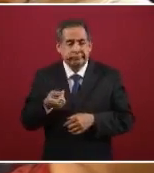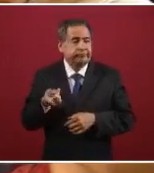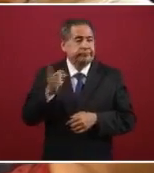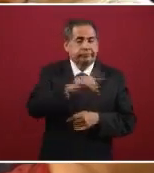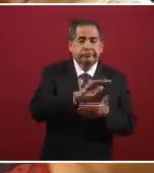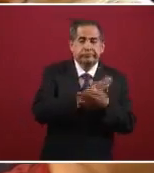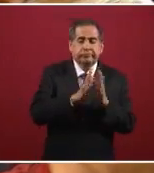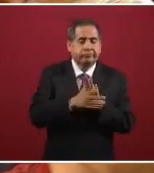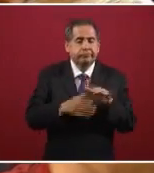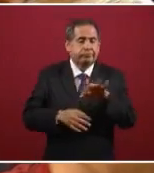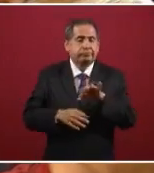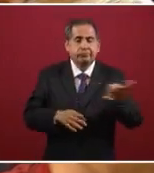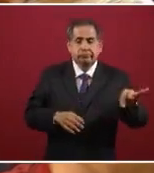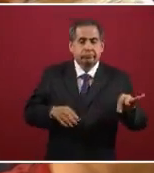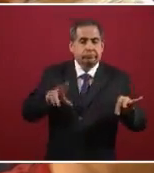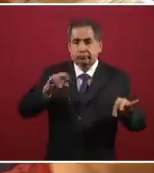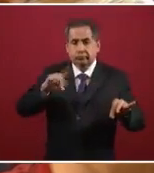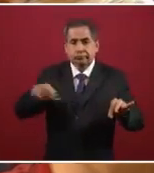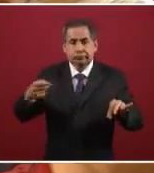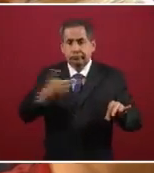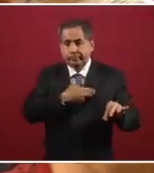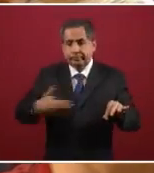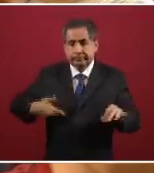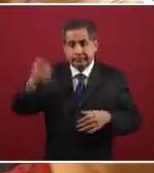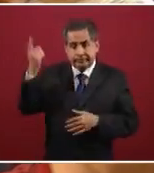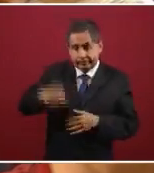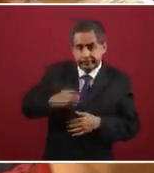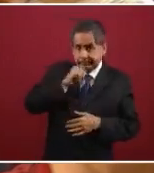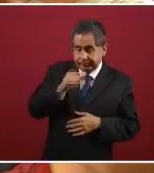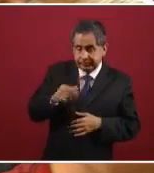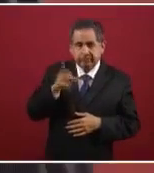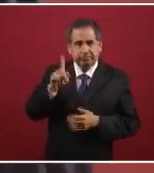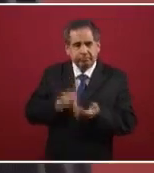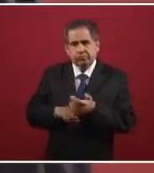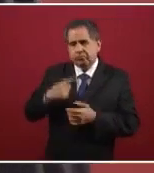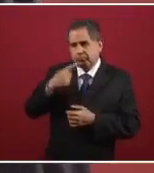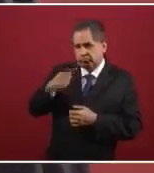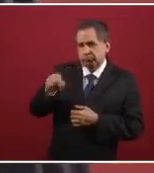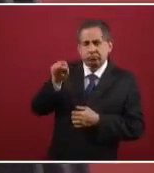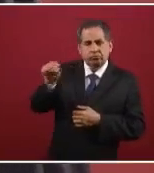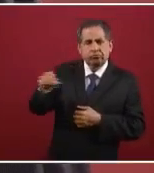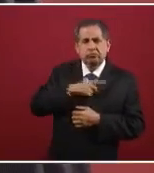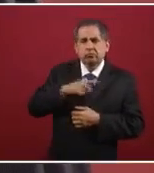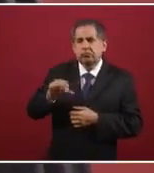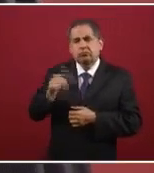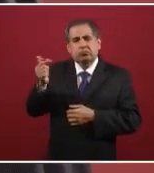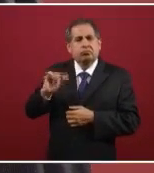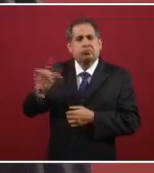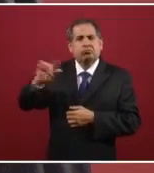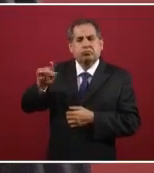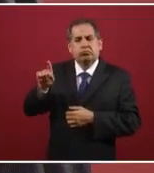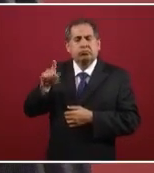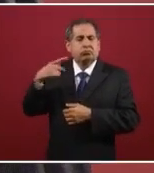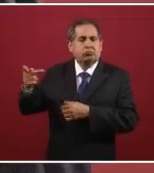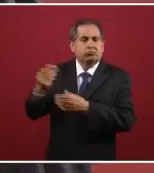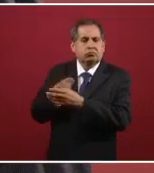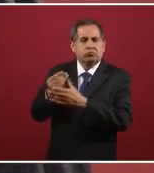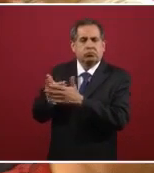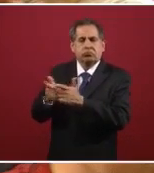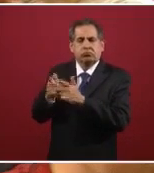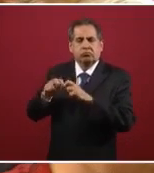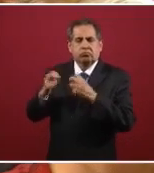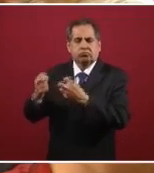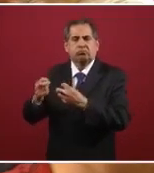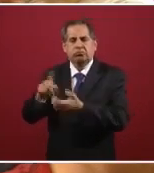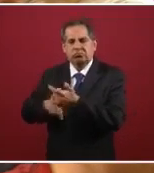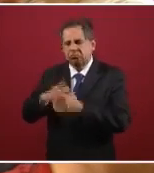no es del presidente esta consigna. Sin embargo, acusó, debe ser de otro funcionario de su gabinete quien tiene